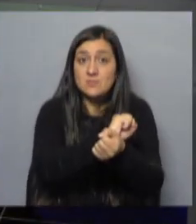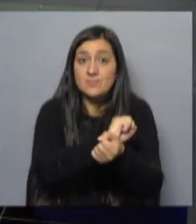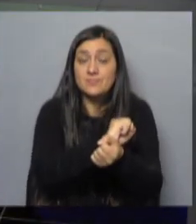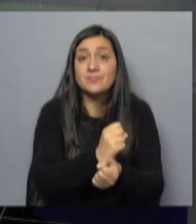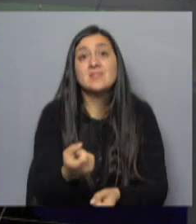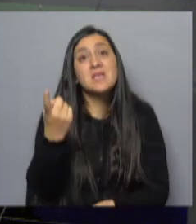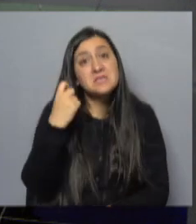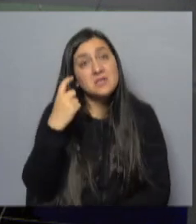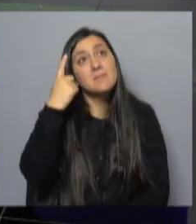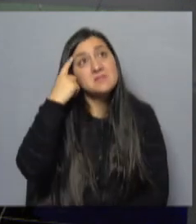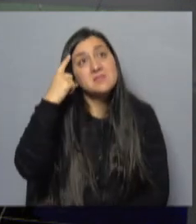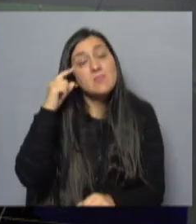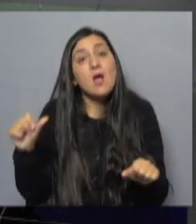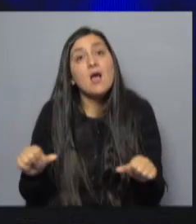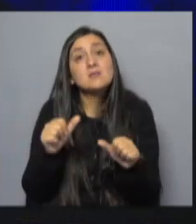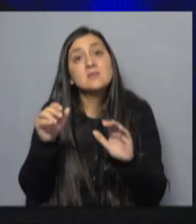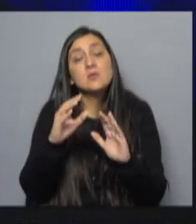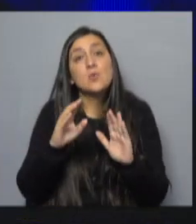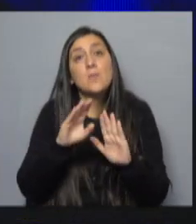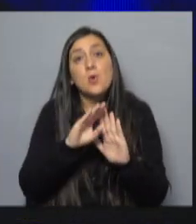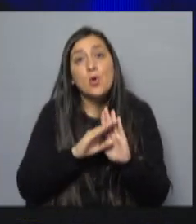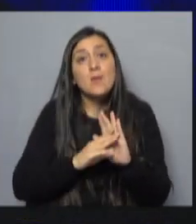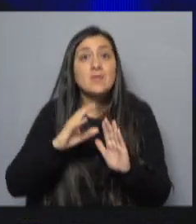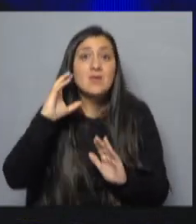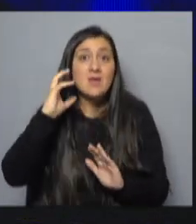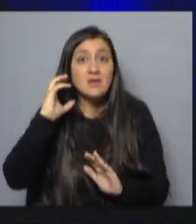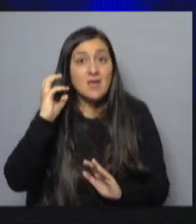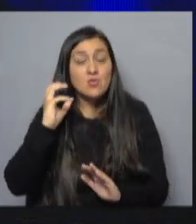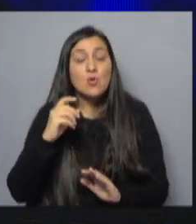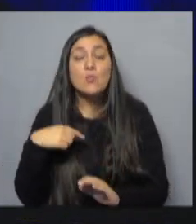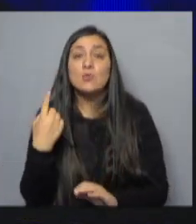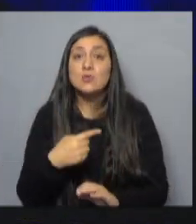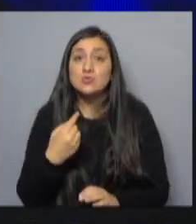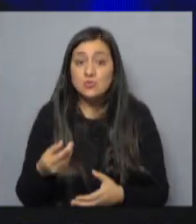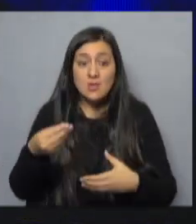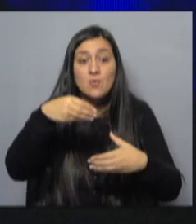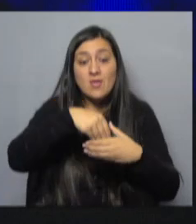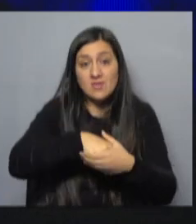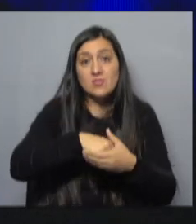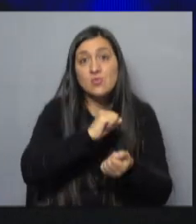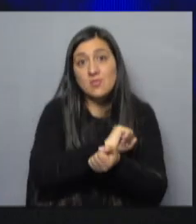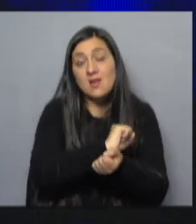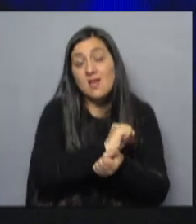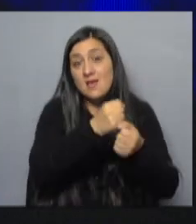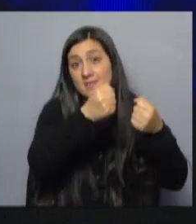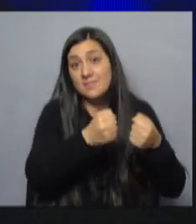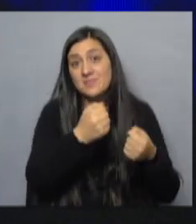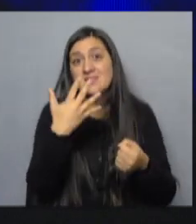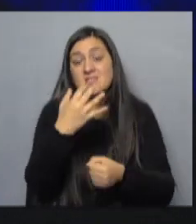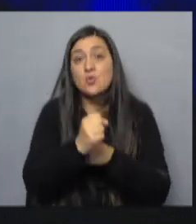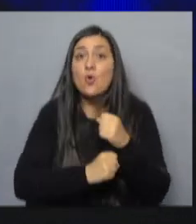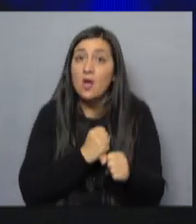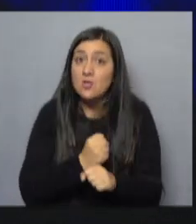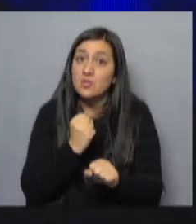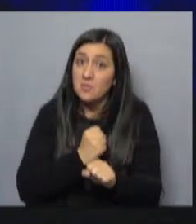de radio, buscarlo, porque nosotros transitamos dentro de la privación de libertad, estuvimos 5 años haciendo